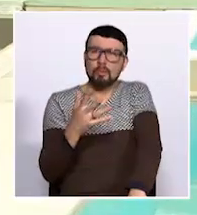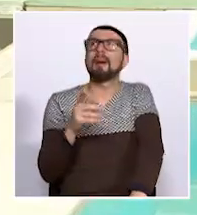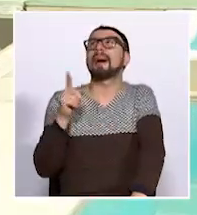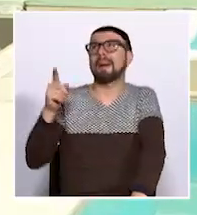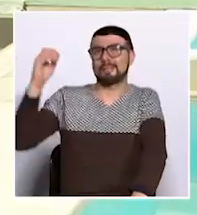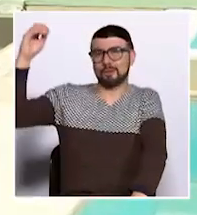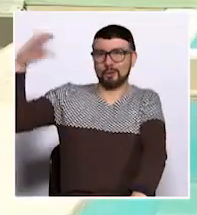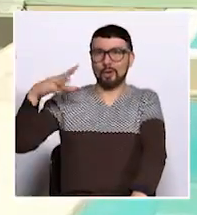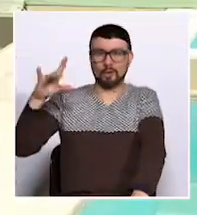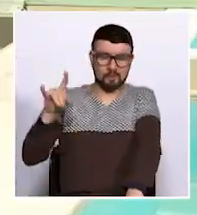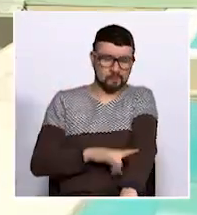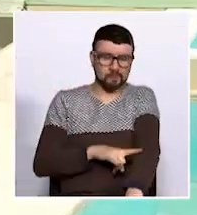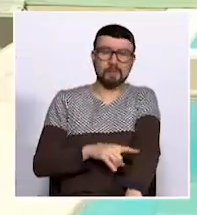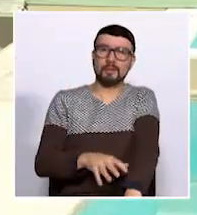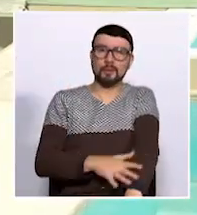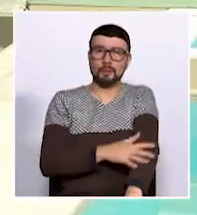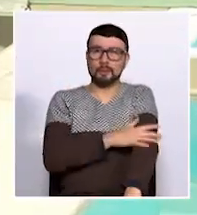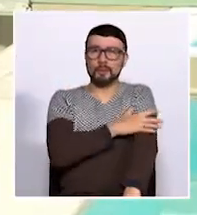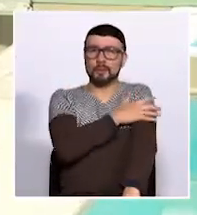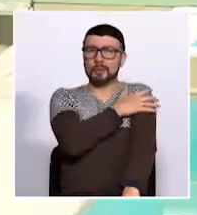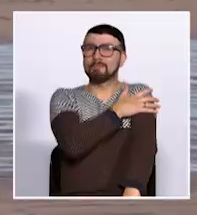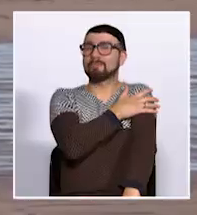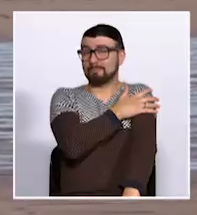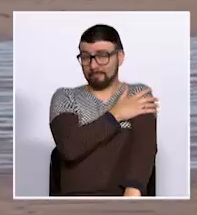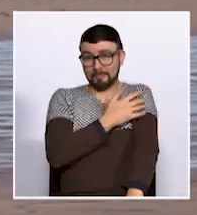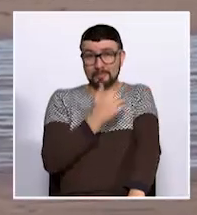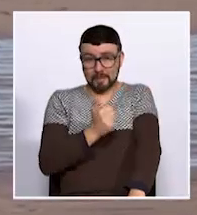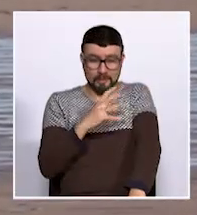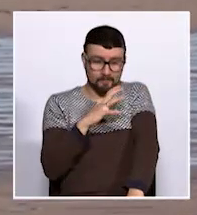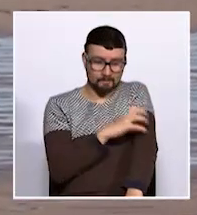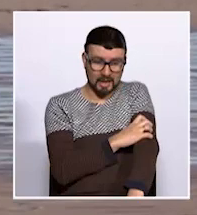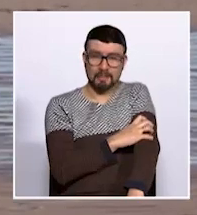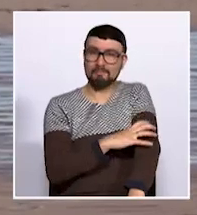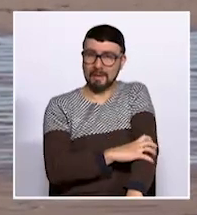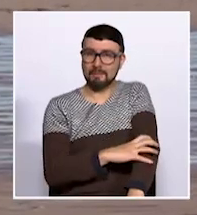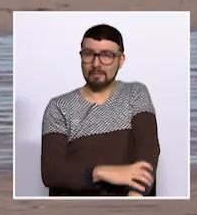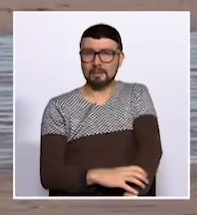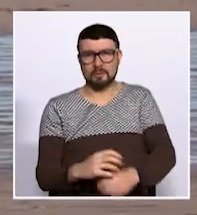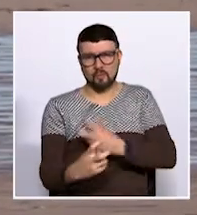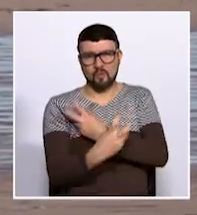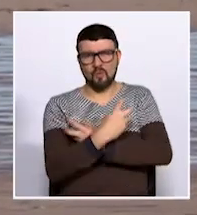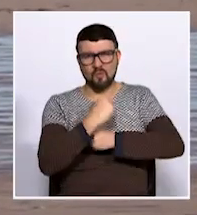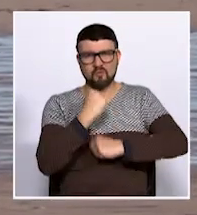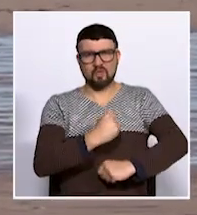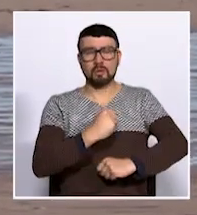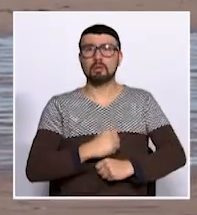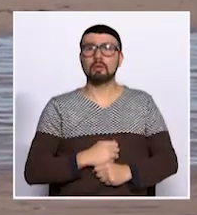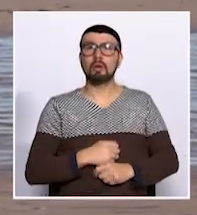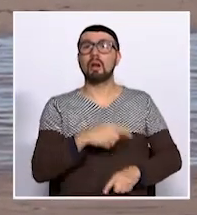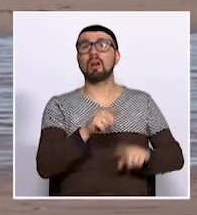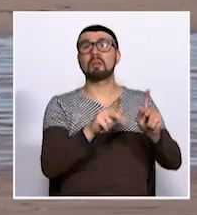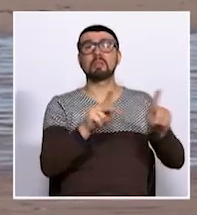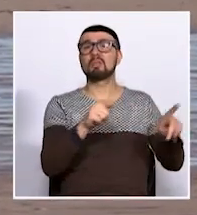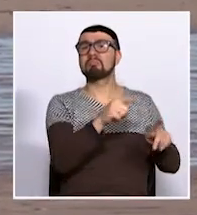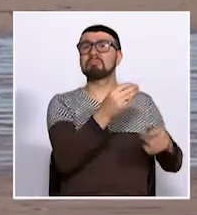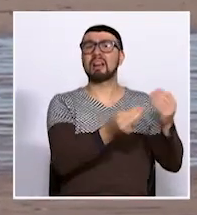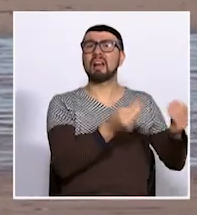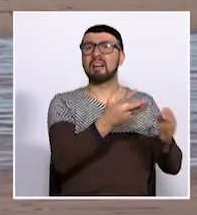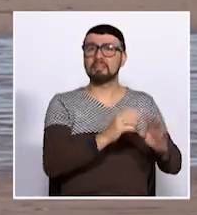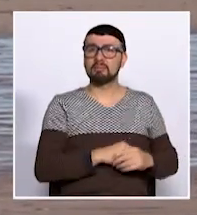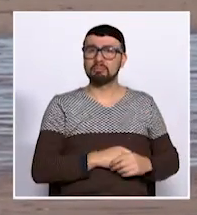contaba ahorita, nos la regala el sol, ¿sí? Entonces, ¿qué hacen las personas? Comienzan y